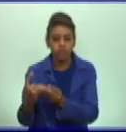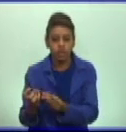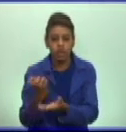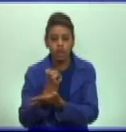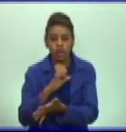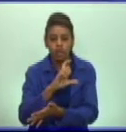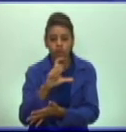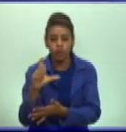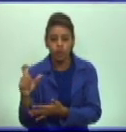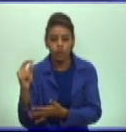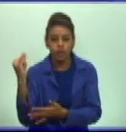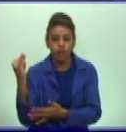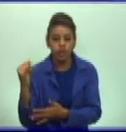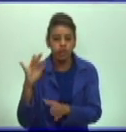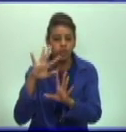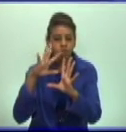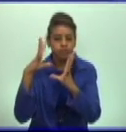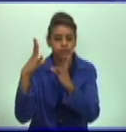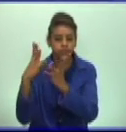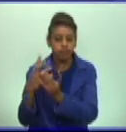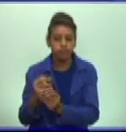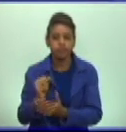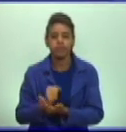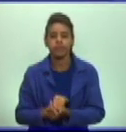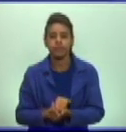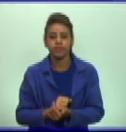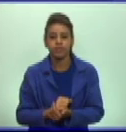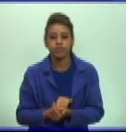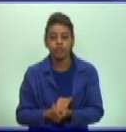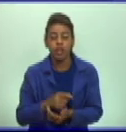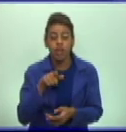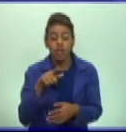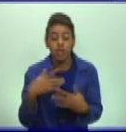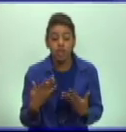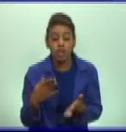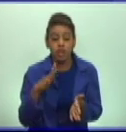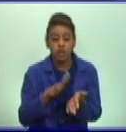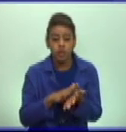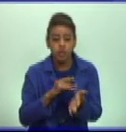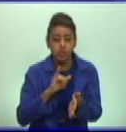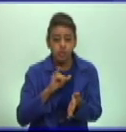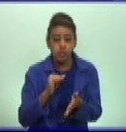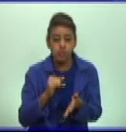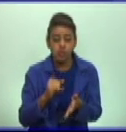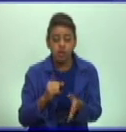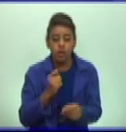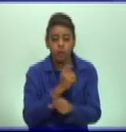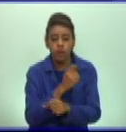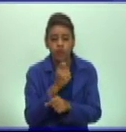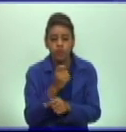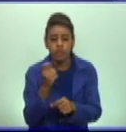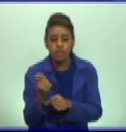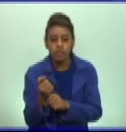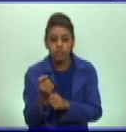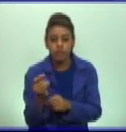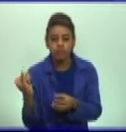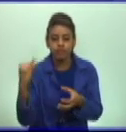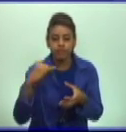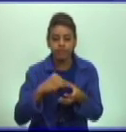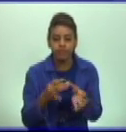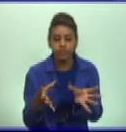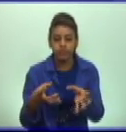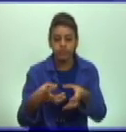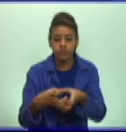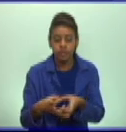latinoamericana. Es también en este periodo cuando surge el programa de profesores integrales para secundaria básica,